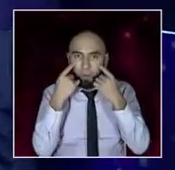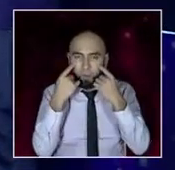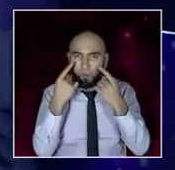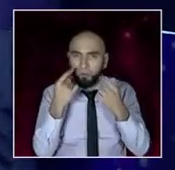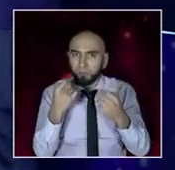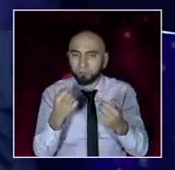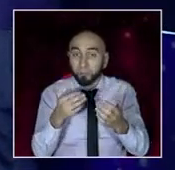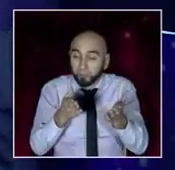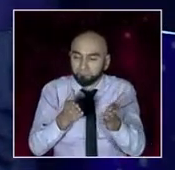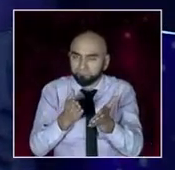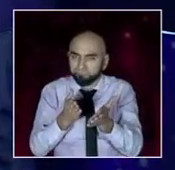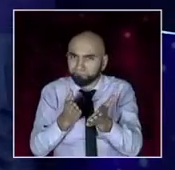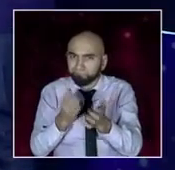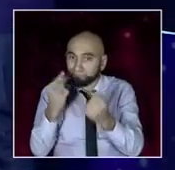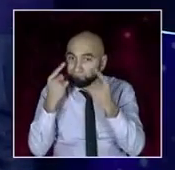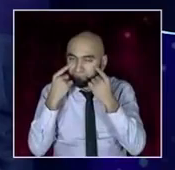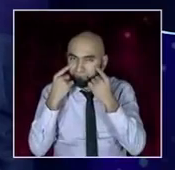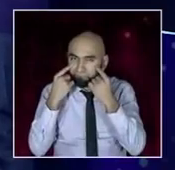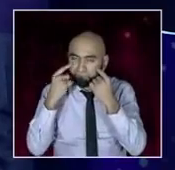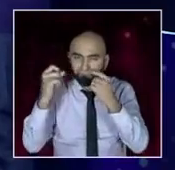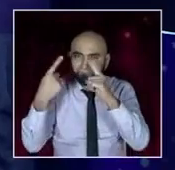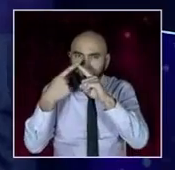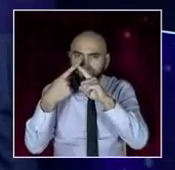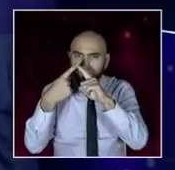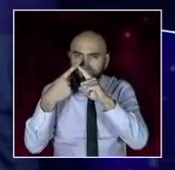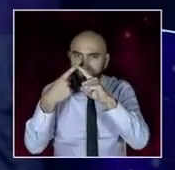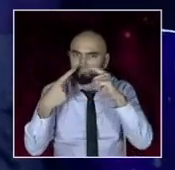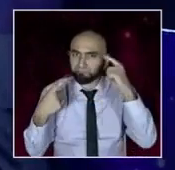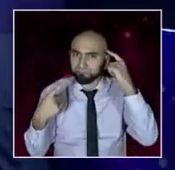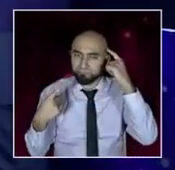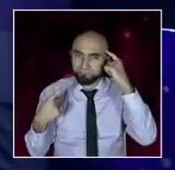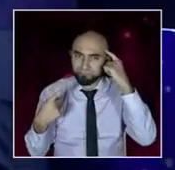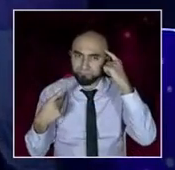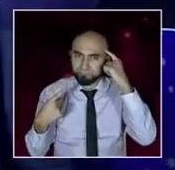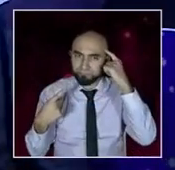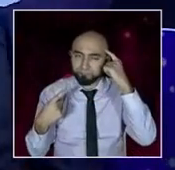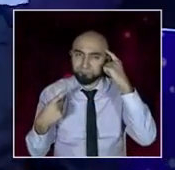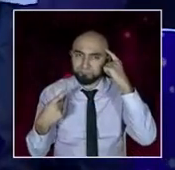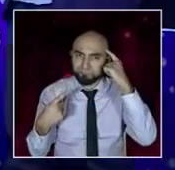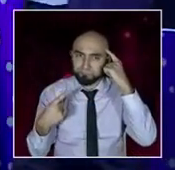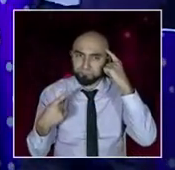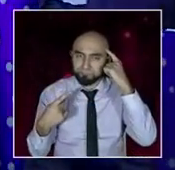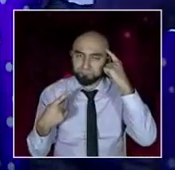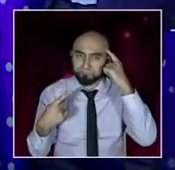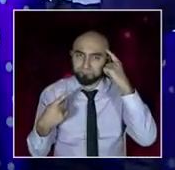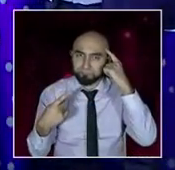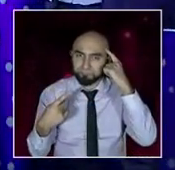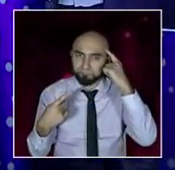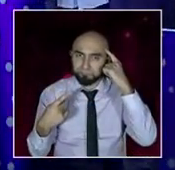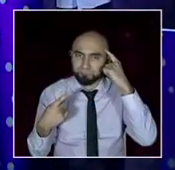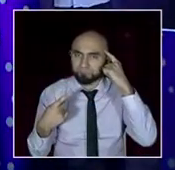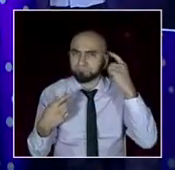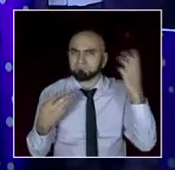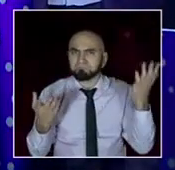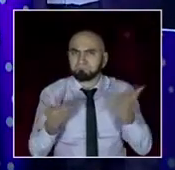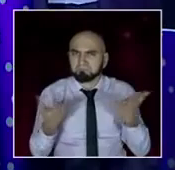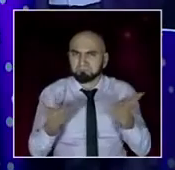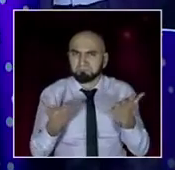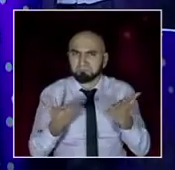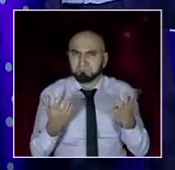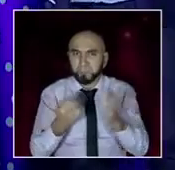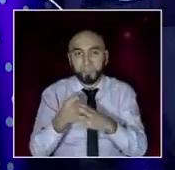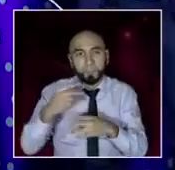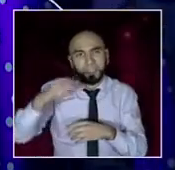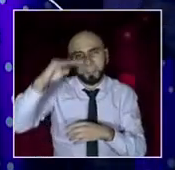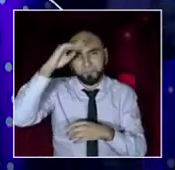Comenzamos con la visión y con la idea. Comenzamos con la visión y con la idea que la